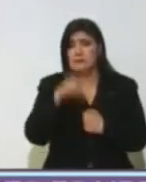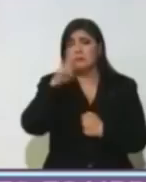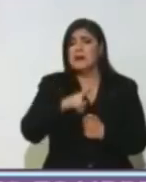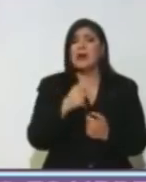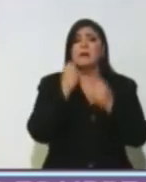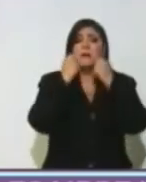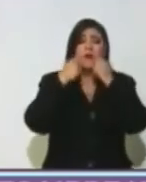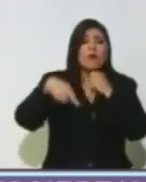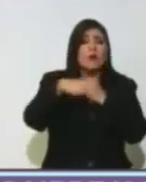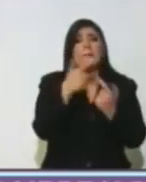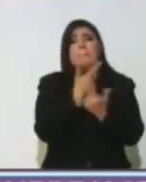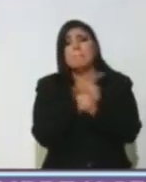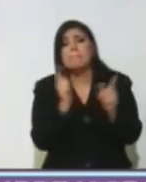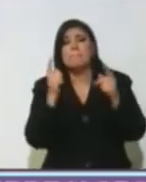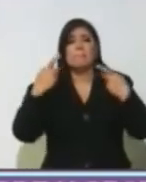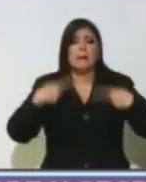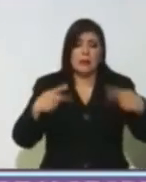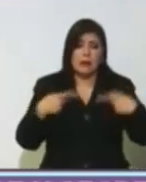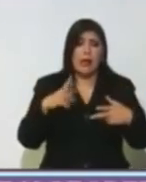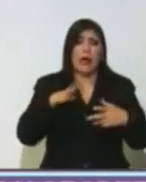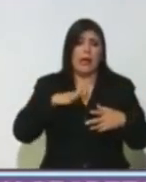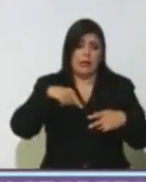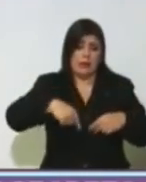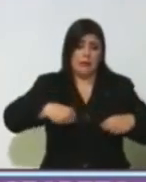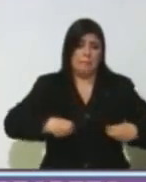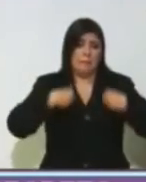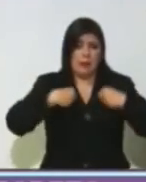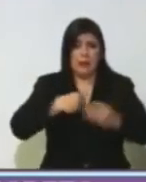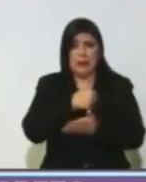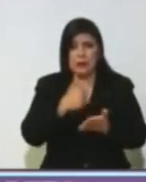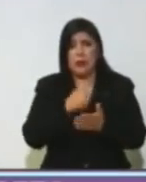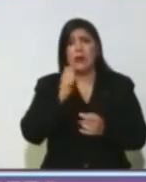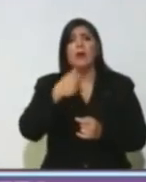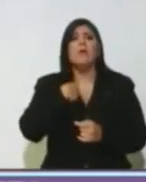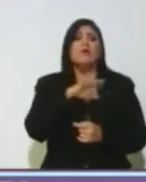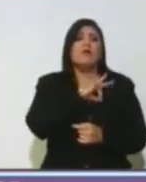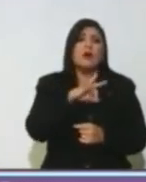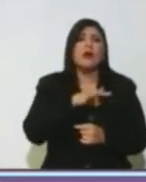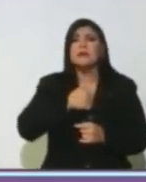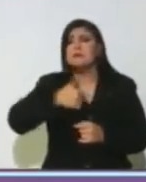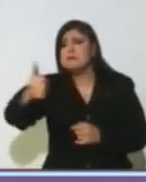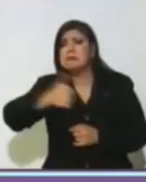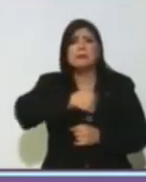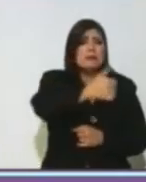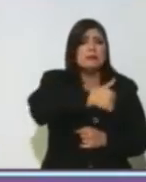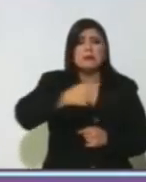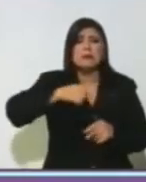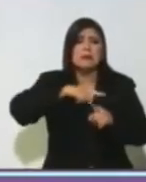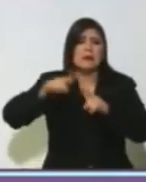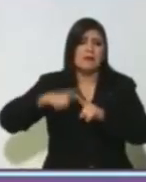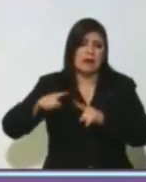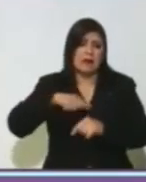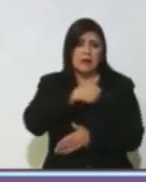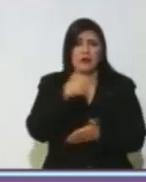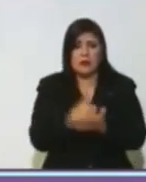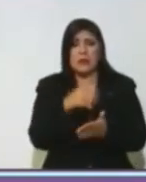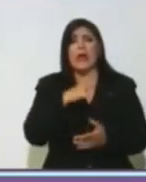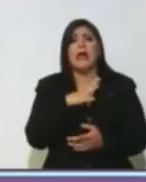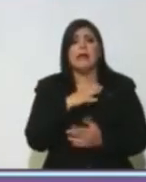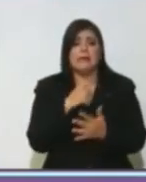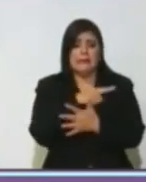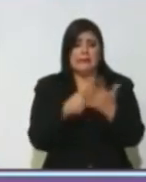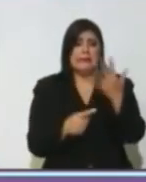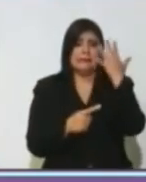con el simple hecho de ser capitalino pueda llegar a cualquier rincón de esta ciudad para ello yo estoy asumiendo cinco